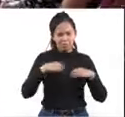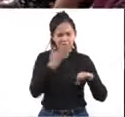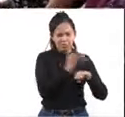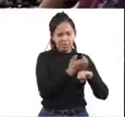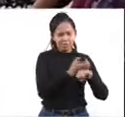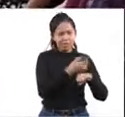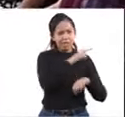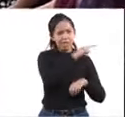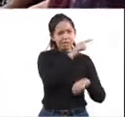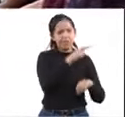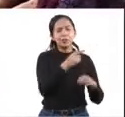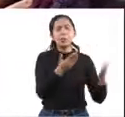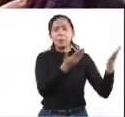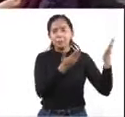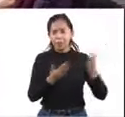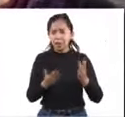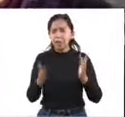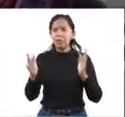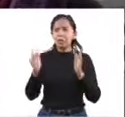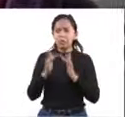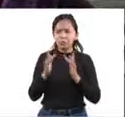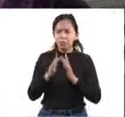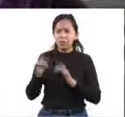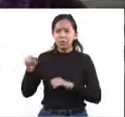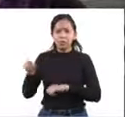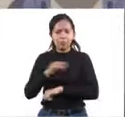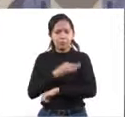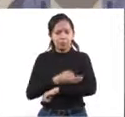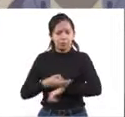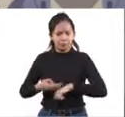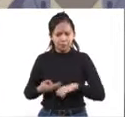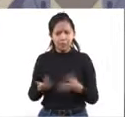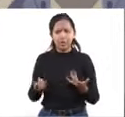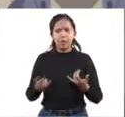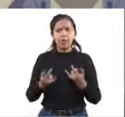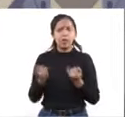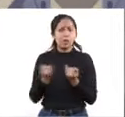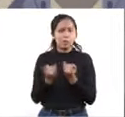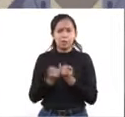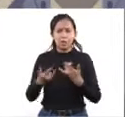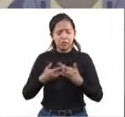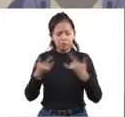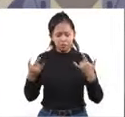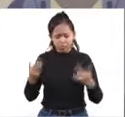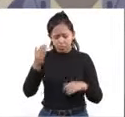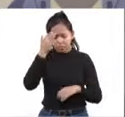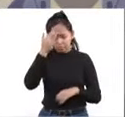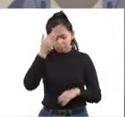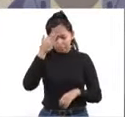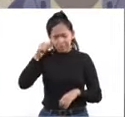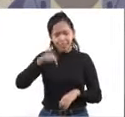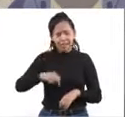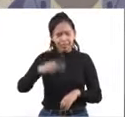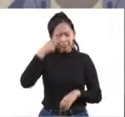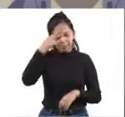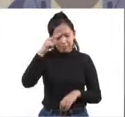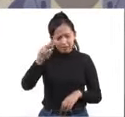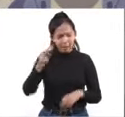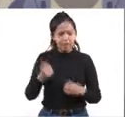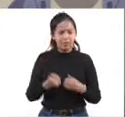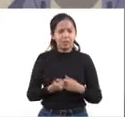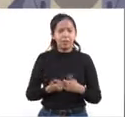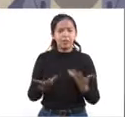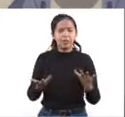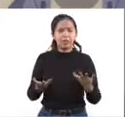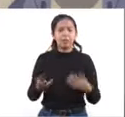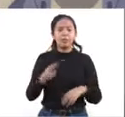sus familias, a estar en contacto con su historia, con su comida, con su tierra. Es un derecho